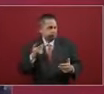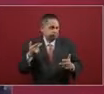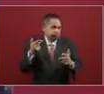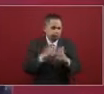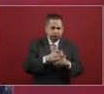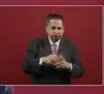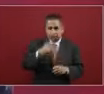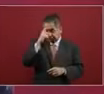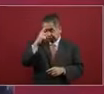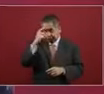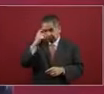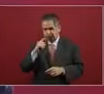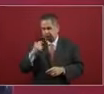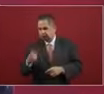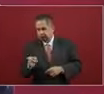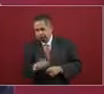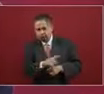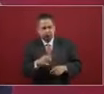intelectual,